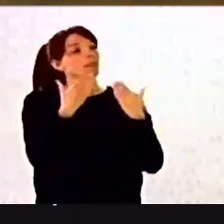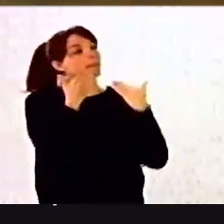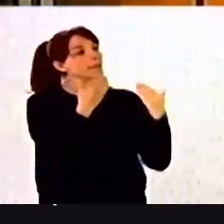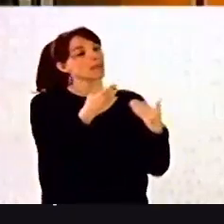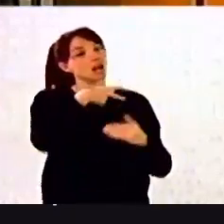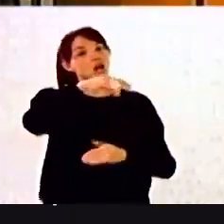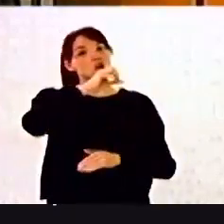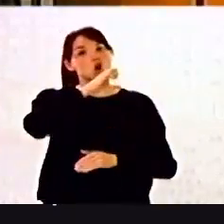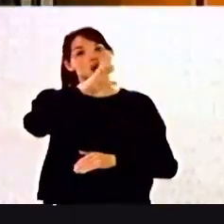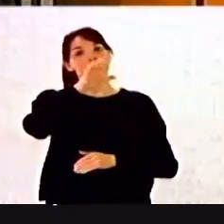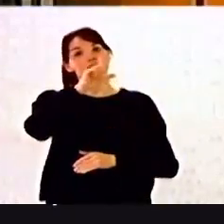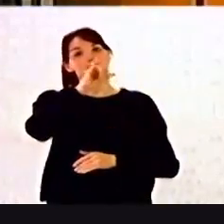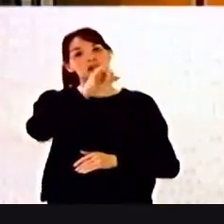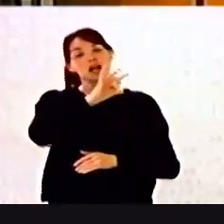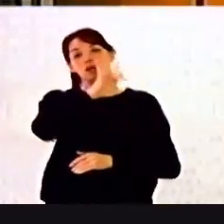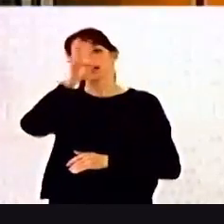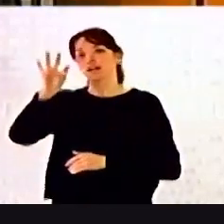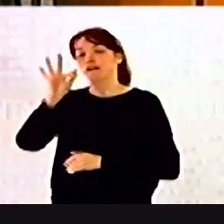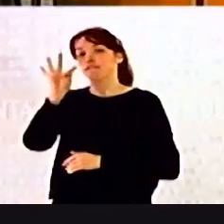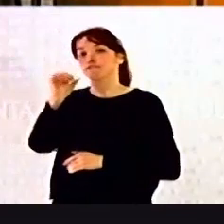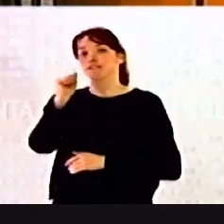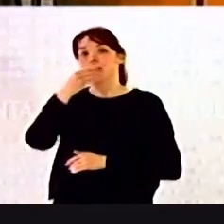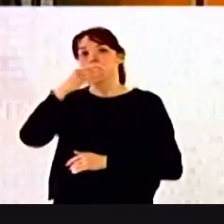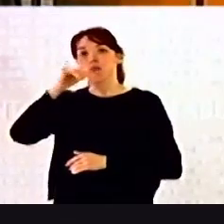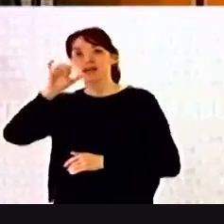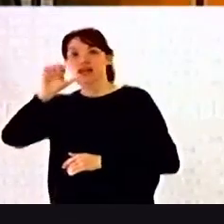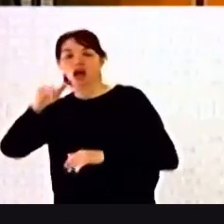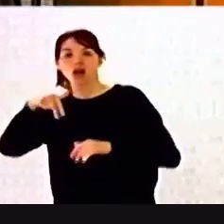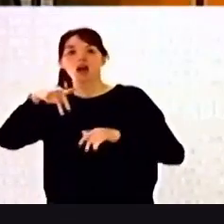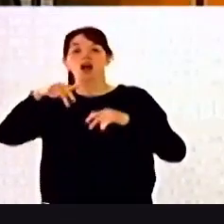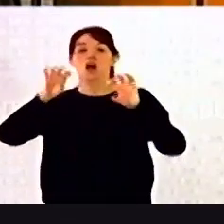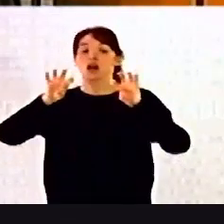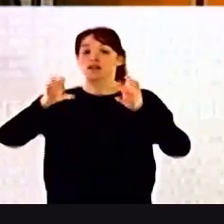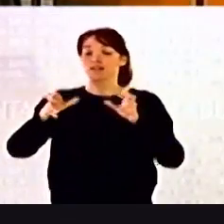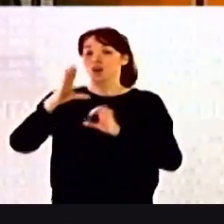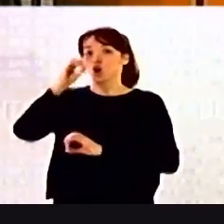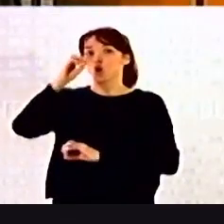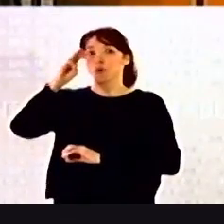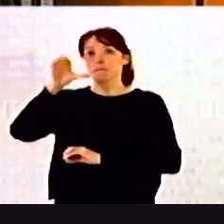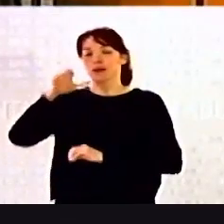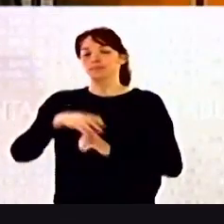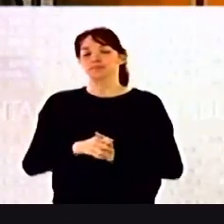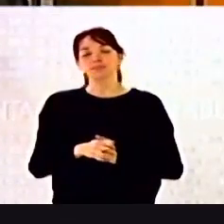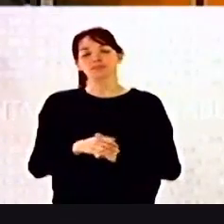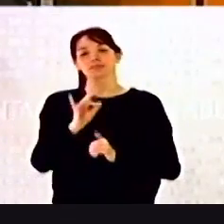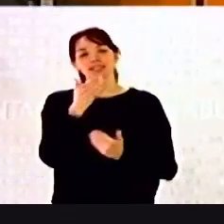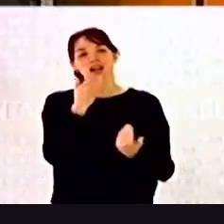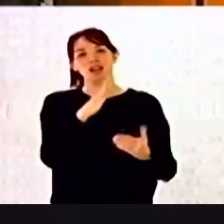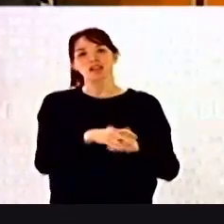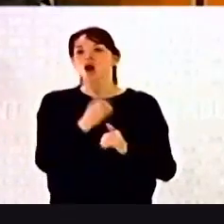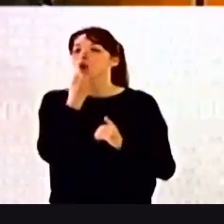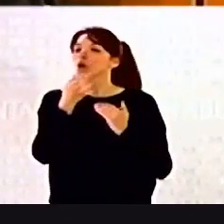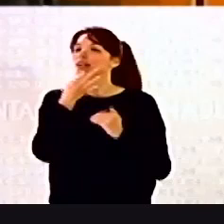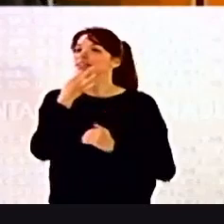Noelia, pregunta Fabián Vázquez de Cadena COPE, perdón. Sí, gracias, Concha. Buenas tardes,